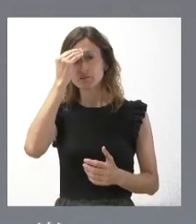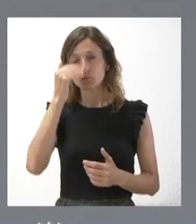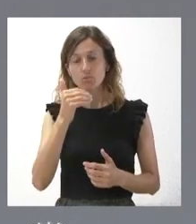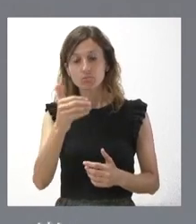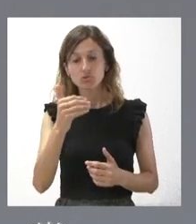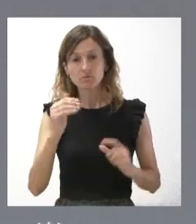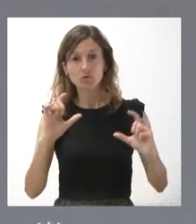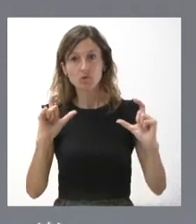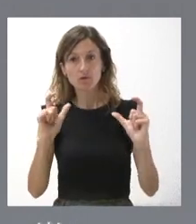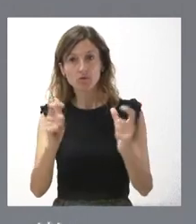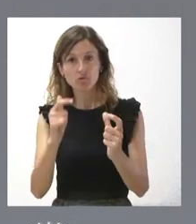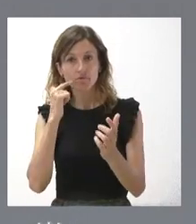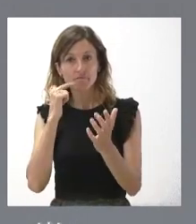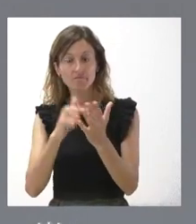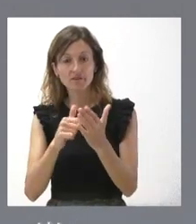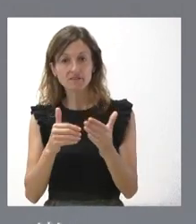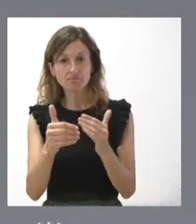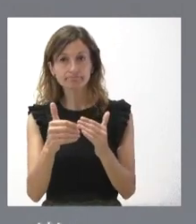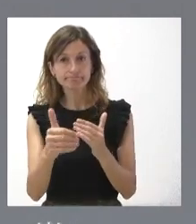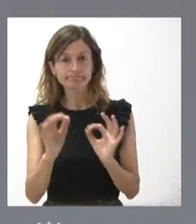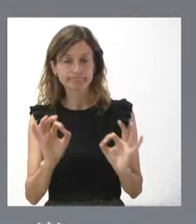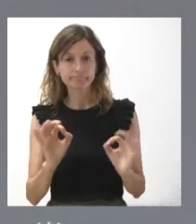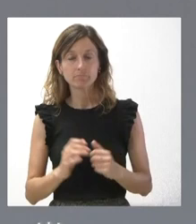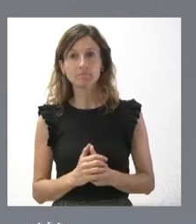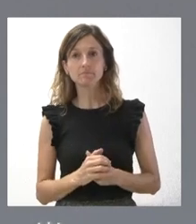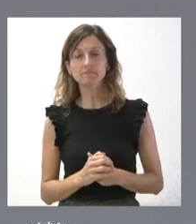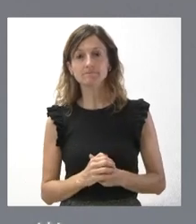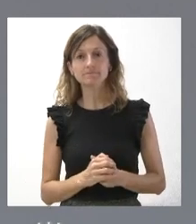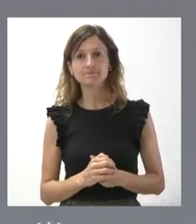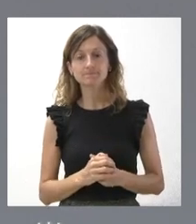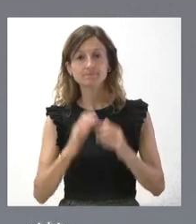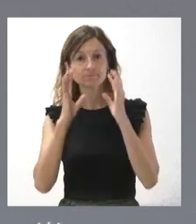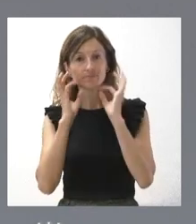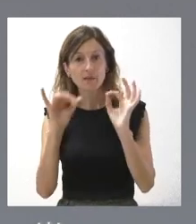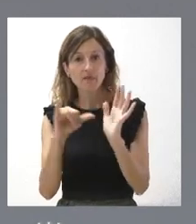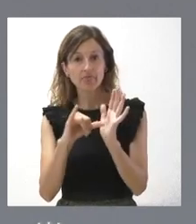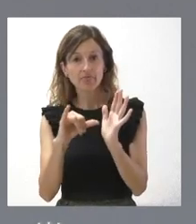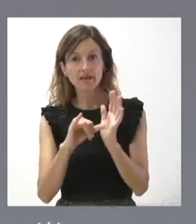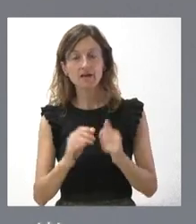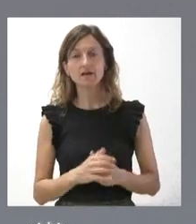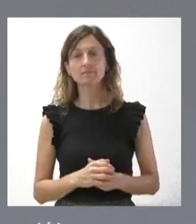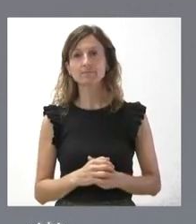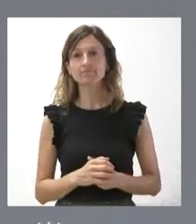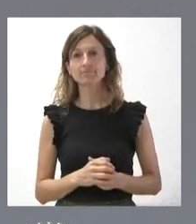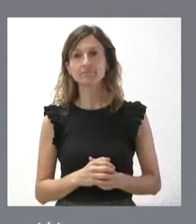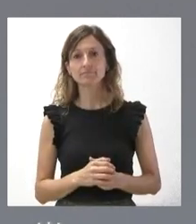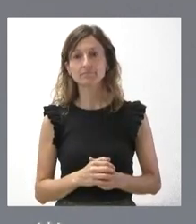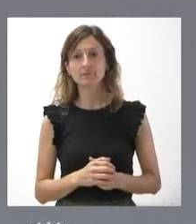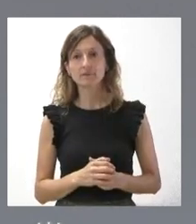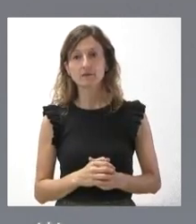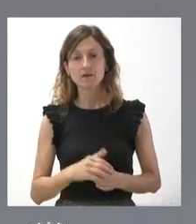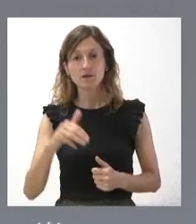unas fechas razonables, en unas fechas cercanas. La monjía, pues mire, la